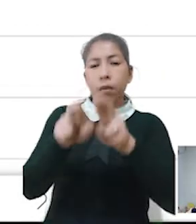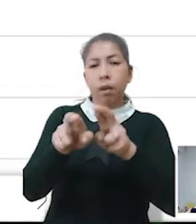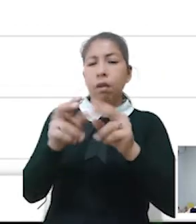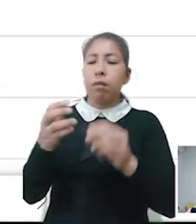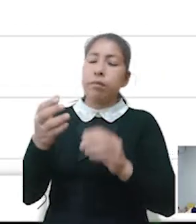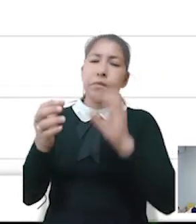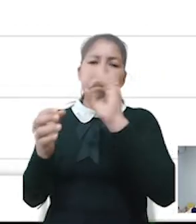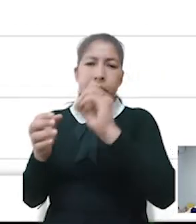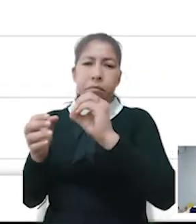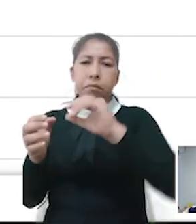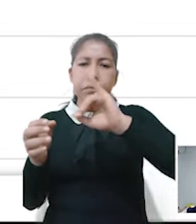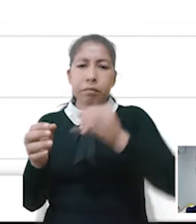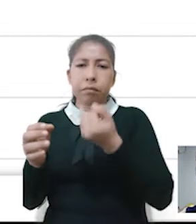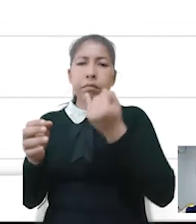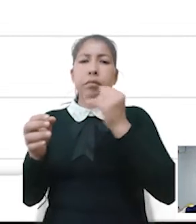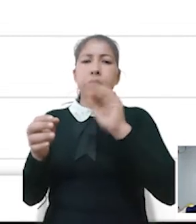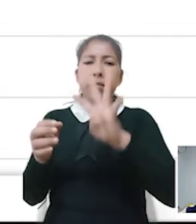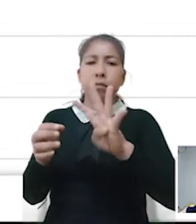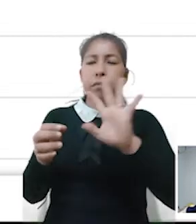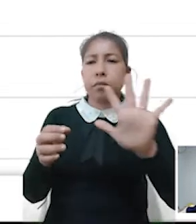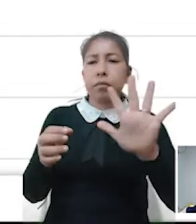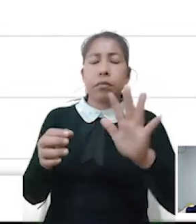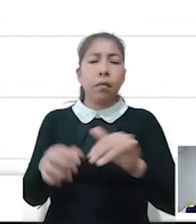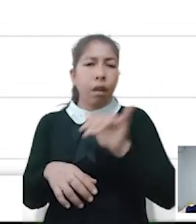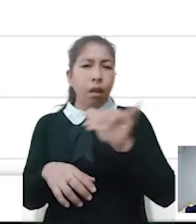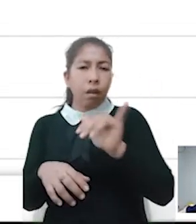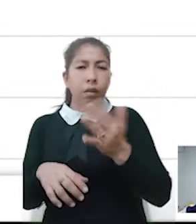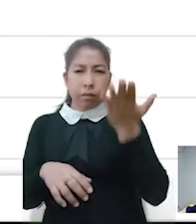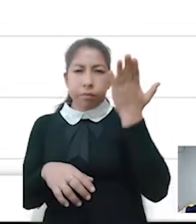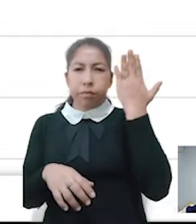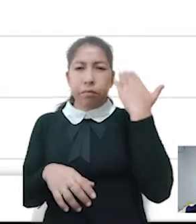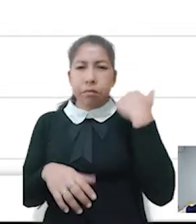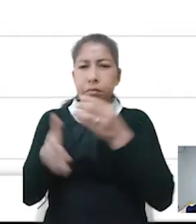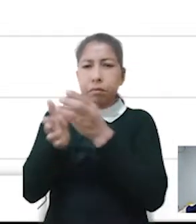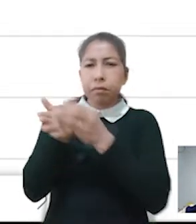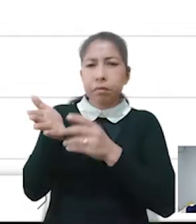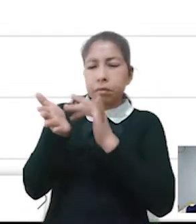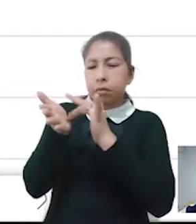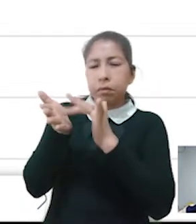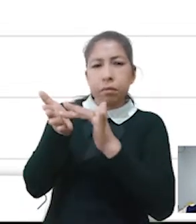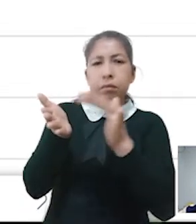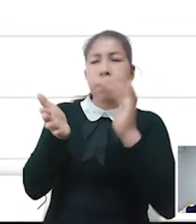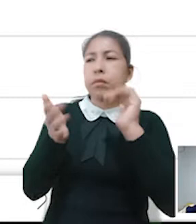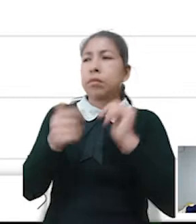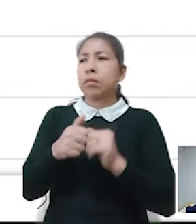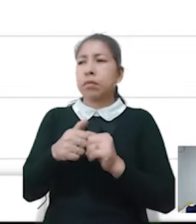0,45, al igual que en la otra calculadora. Voy a anotar entonces que mi cateto opuesto X vale